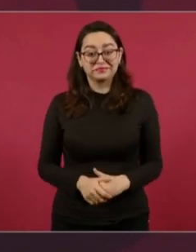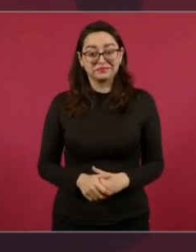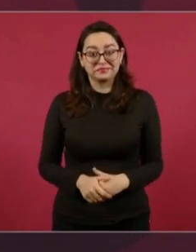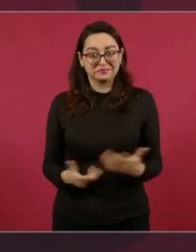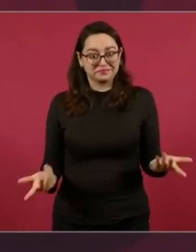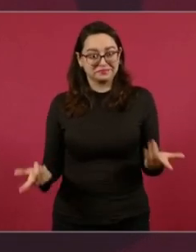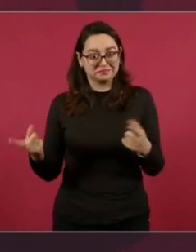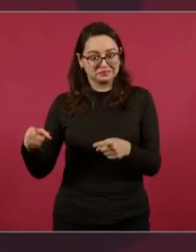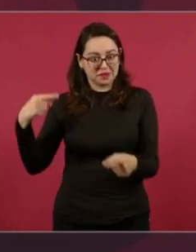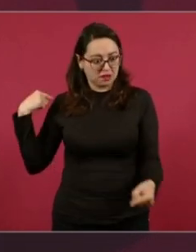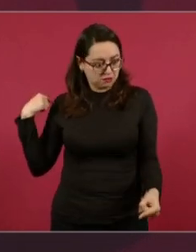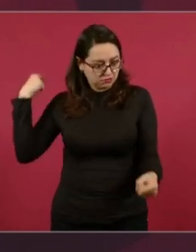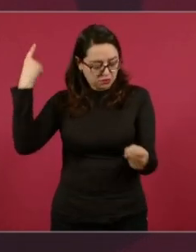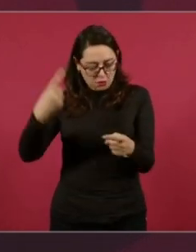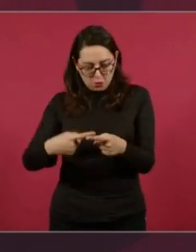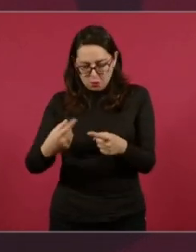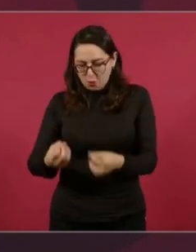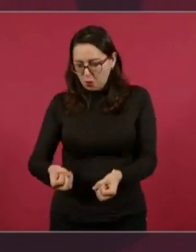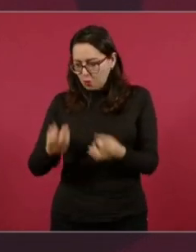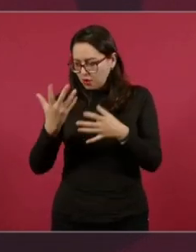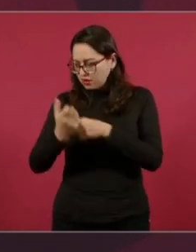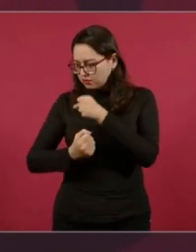transcurrido desde entonces?